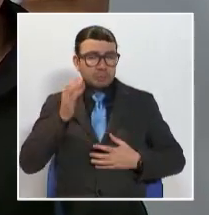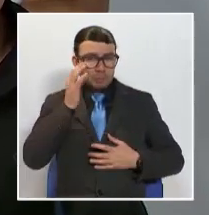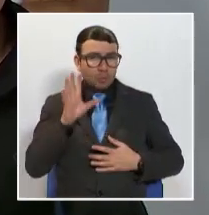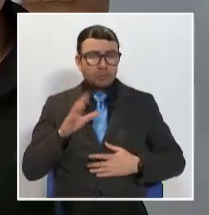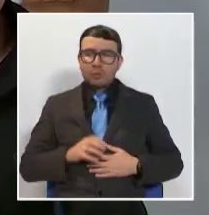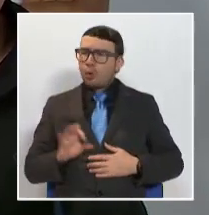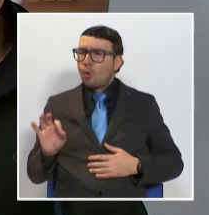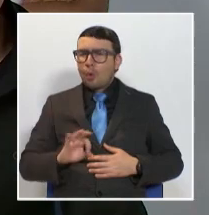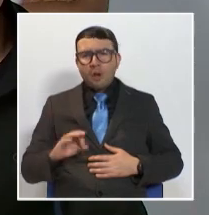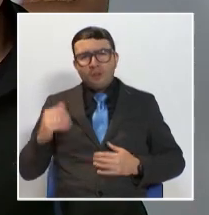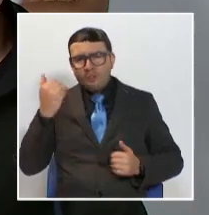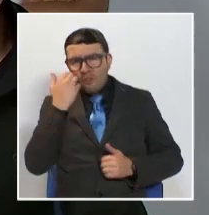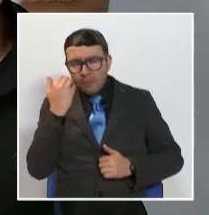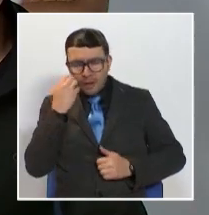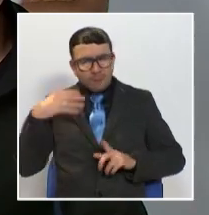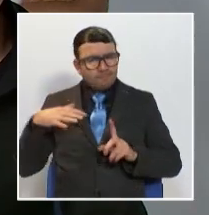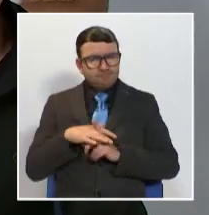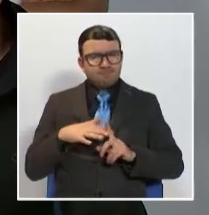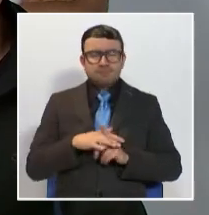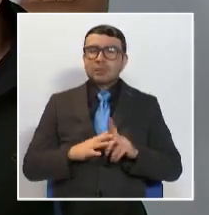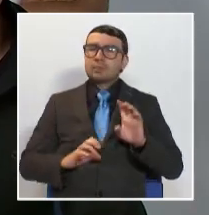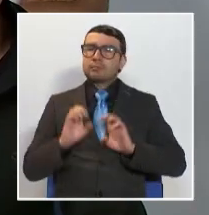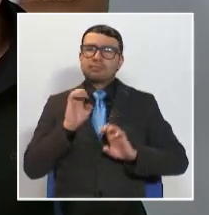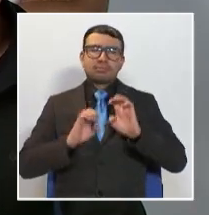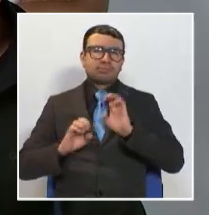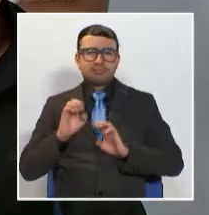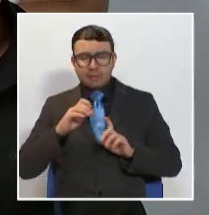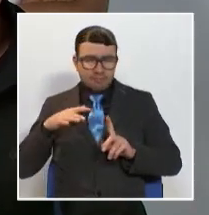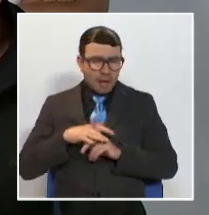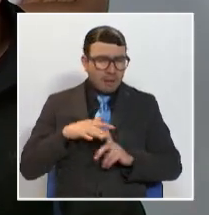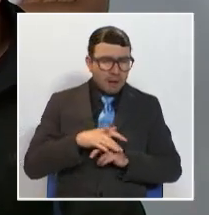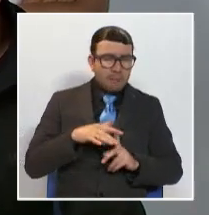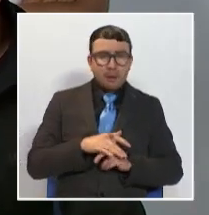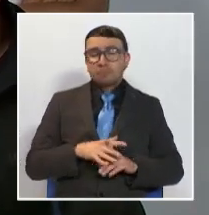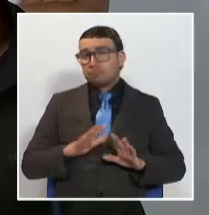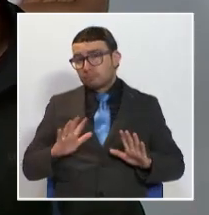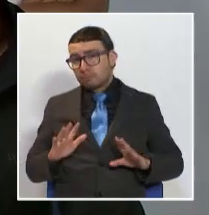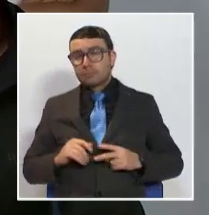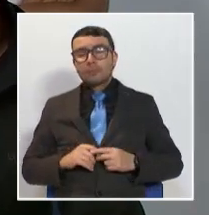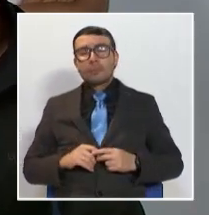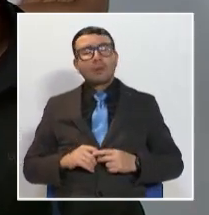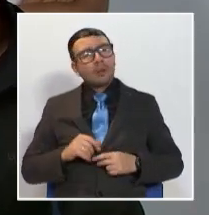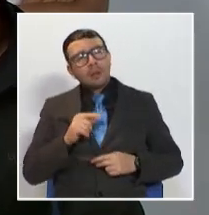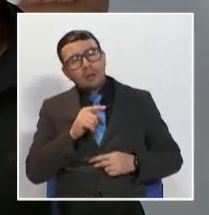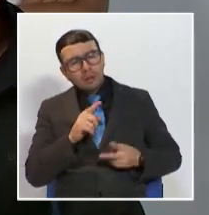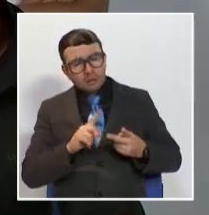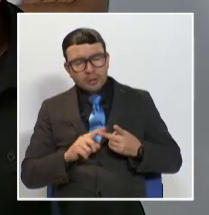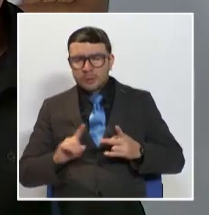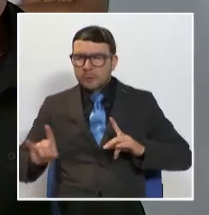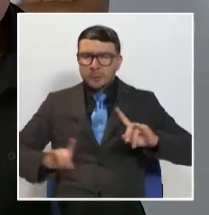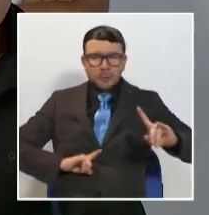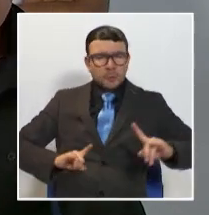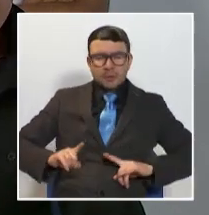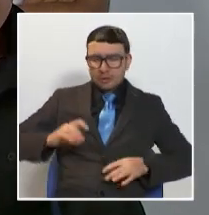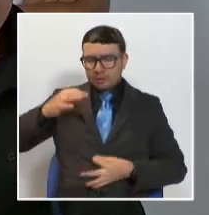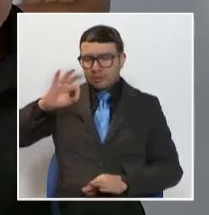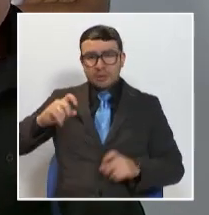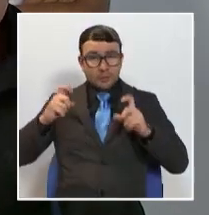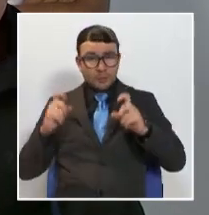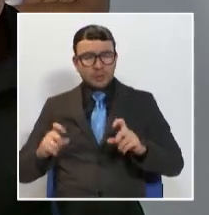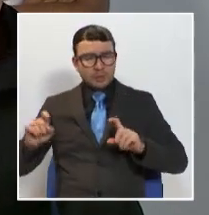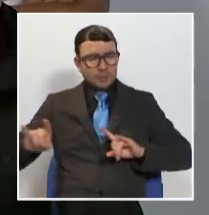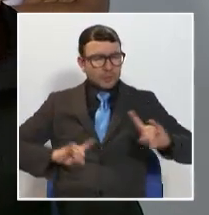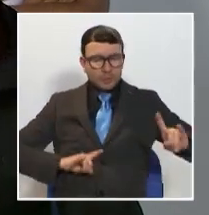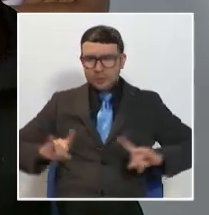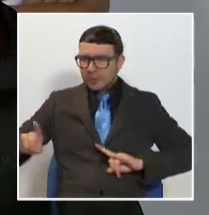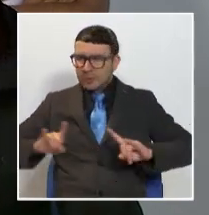de enfermedad autoinmune que en ese momento esté atacando otro órgano. Y en el caso de las radiaciones, ya